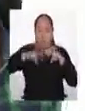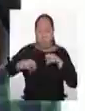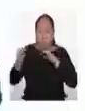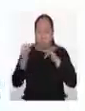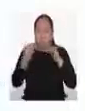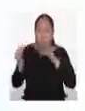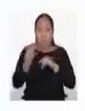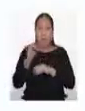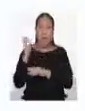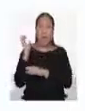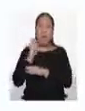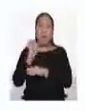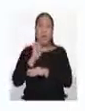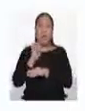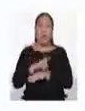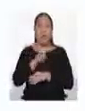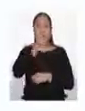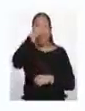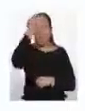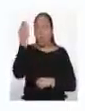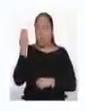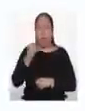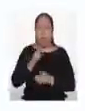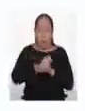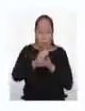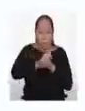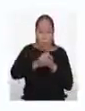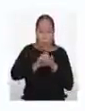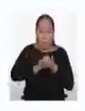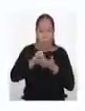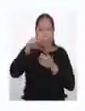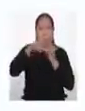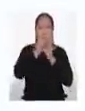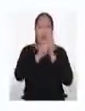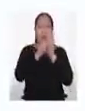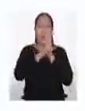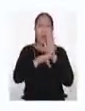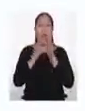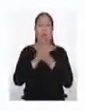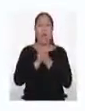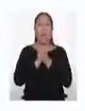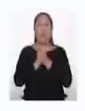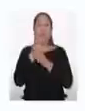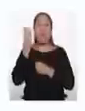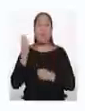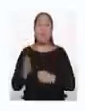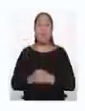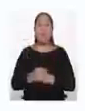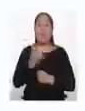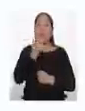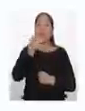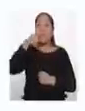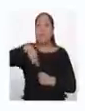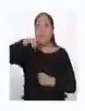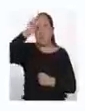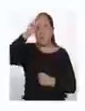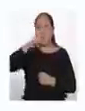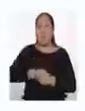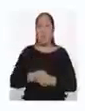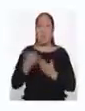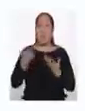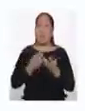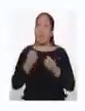con el Ecuador. No se olviden de tomar apuntes, porque este video de los amigos y amigas de Sucedió en el Perú viene